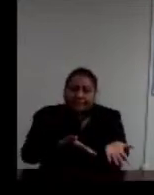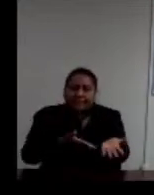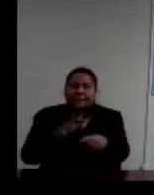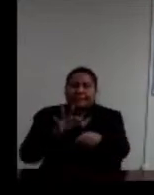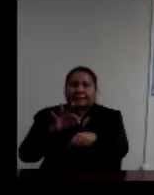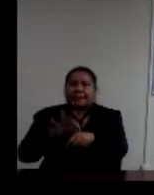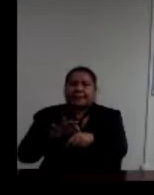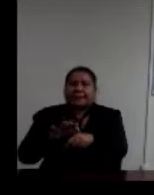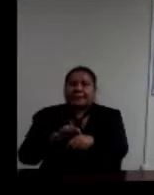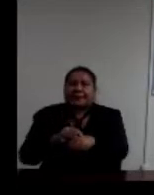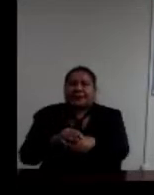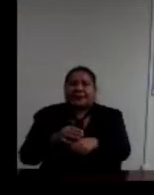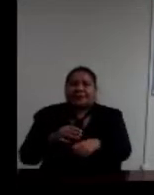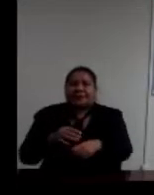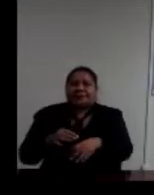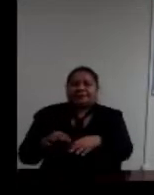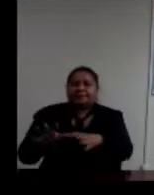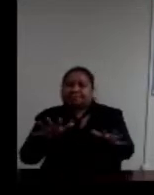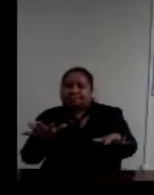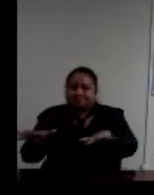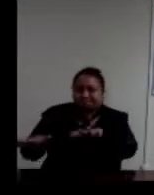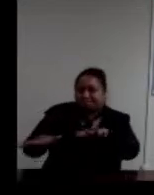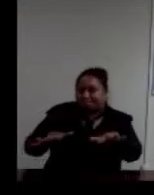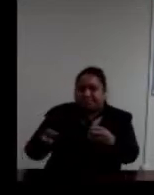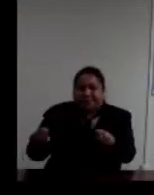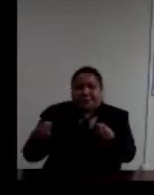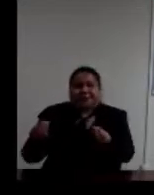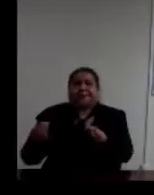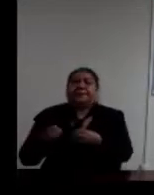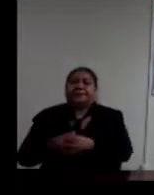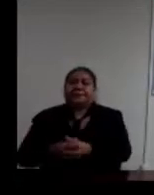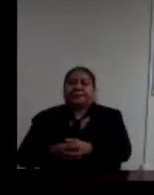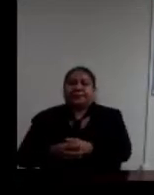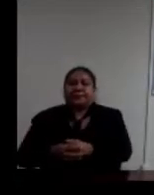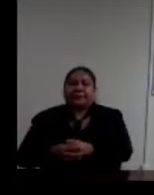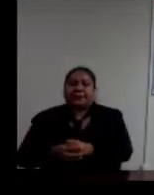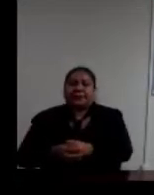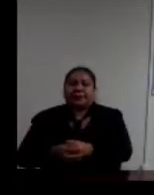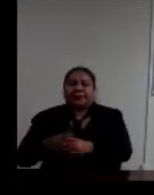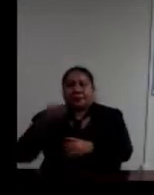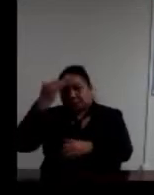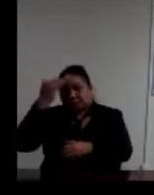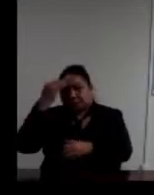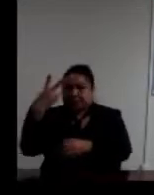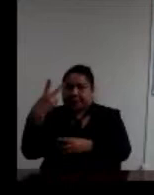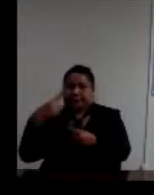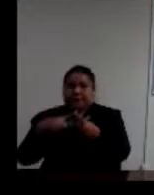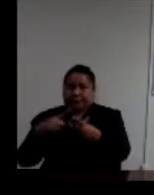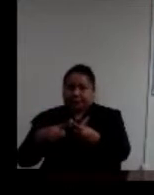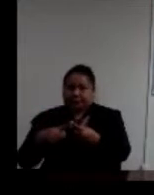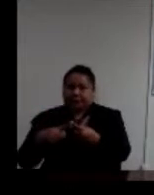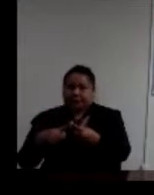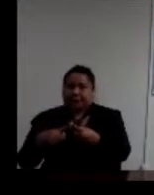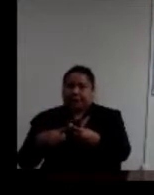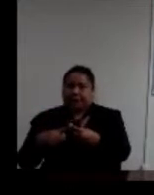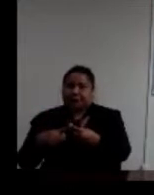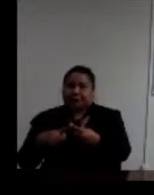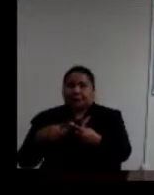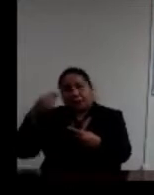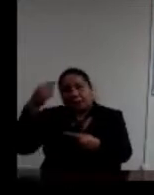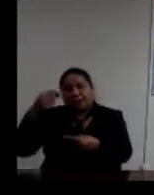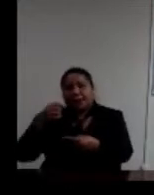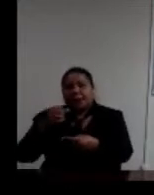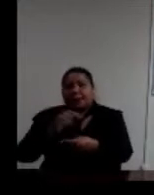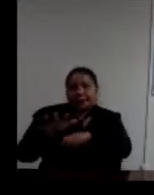se mueve mucho, pero también la hiperactividad la conocemos de 2 tipos. Una, que es la hiperactividad